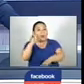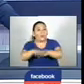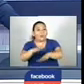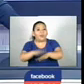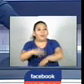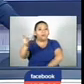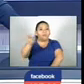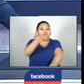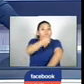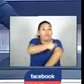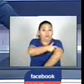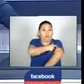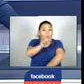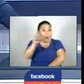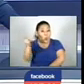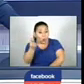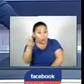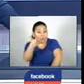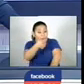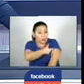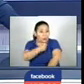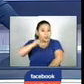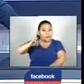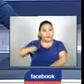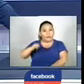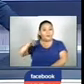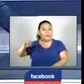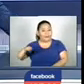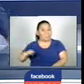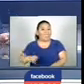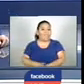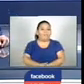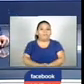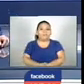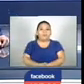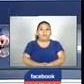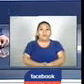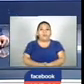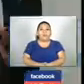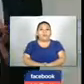vacuna de una dosis de la farmacéutica Johnson & Johnson.